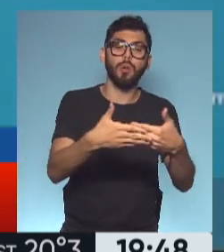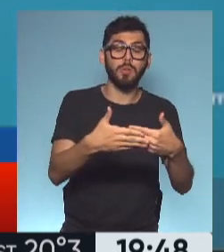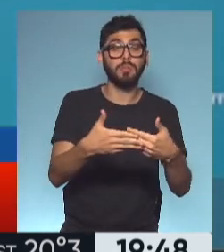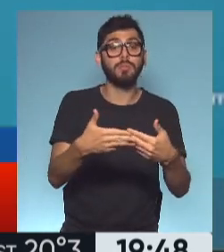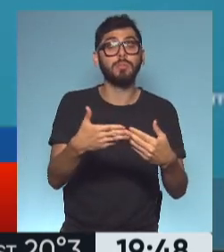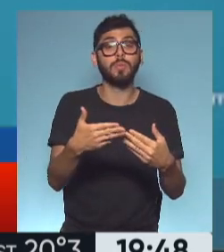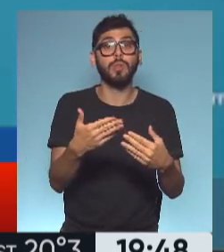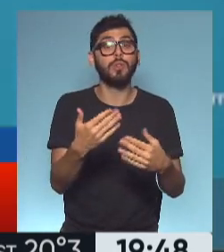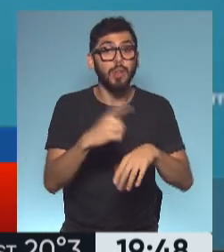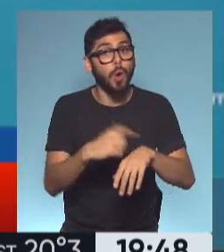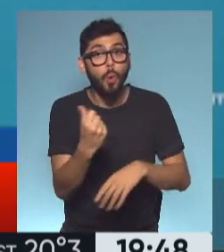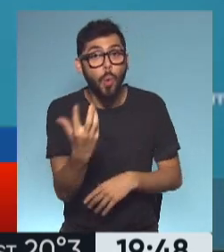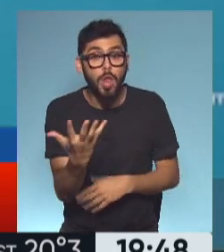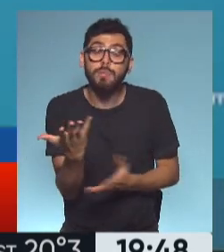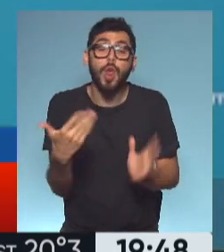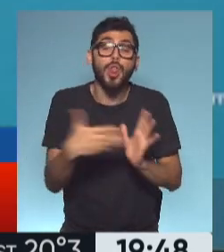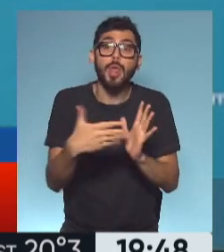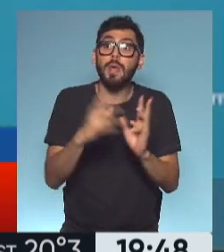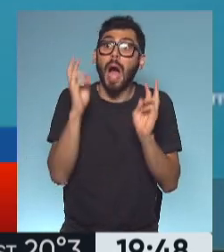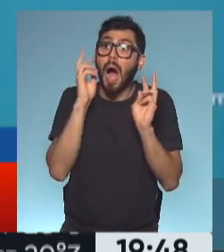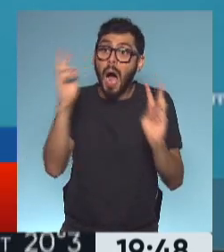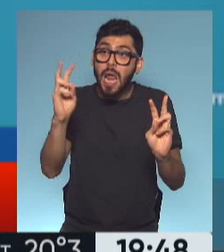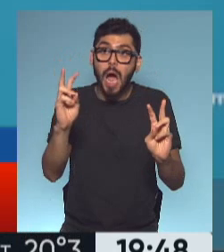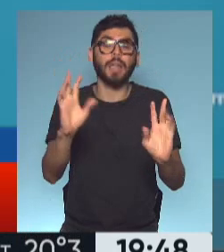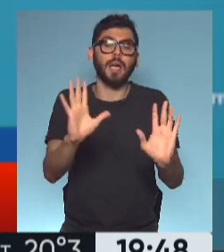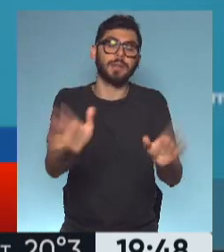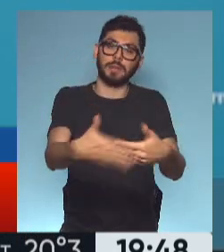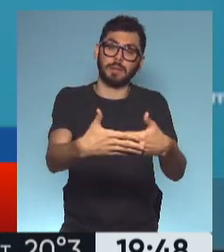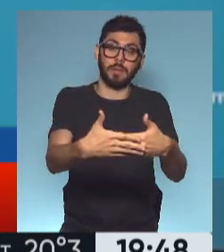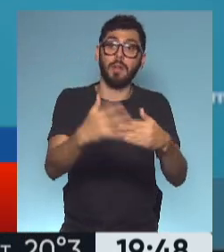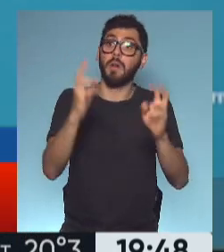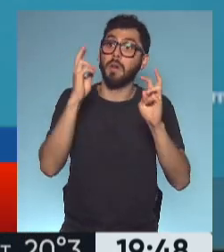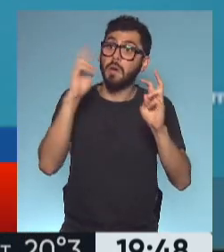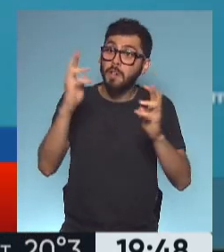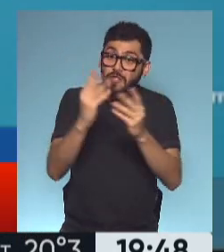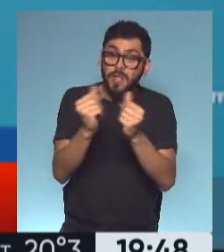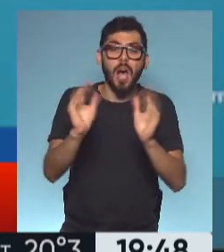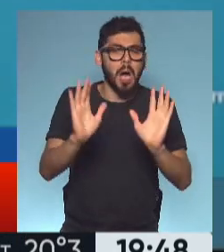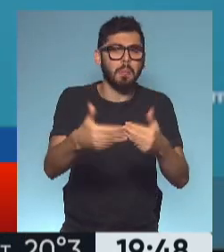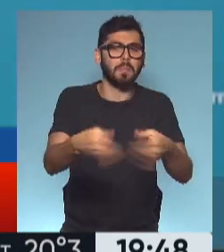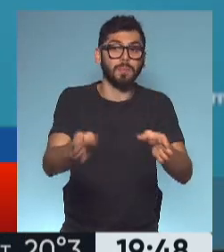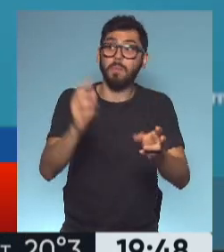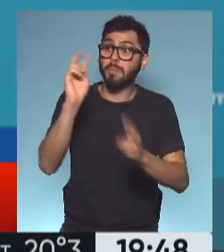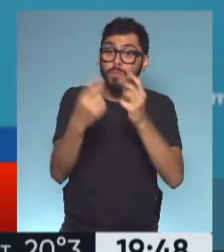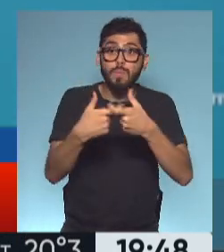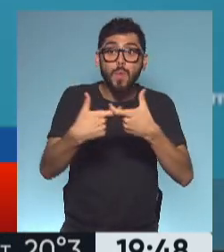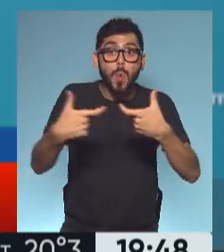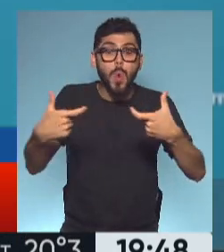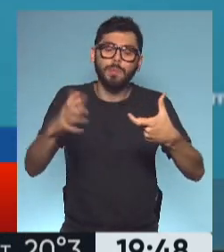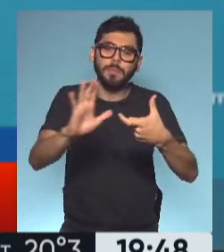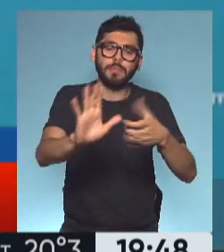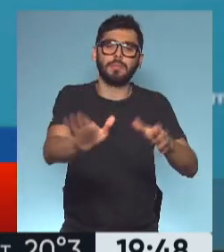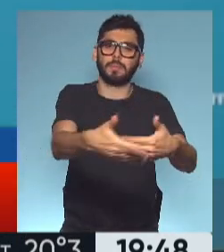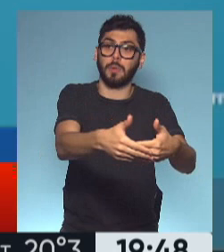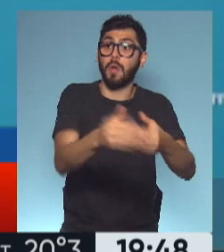la emergencia, en tanto dure la alerta, en tanto se siga contagiando tanta gente y muriendo tanta gente.